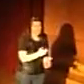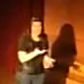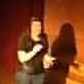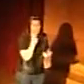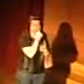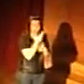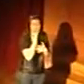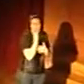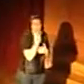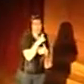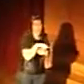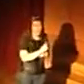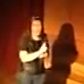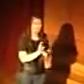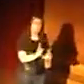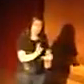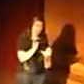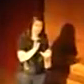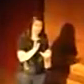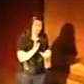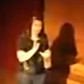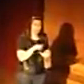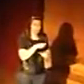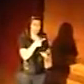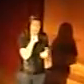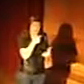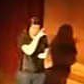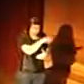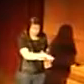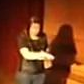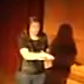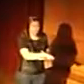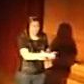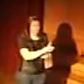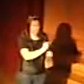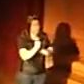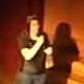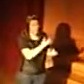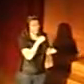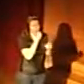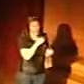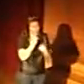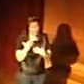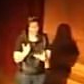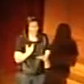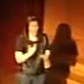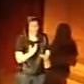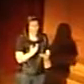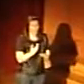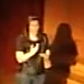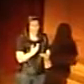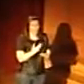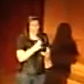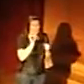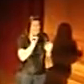dibujo tampoco pero realmente a él le debemos muchísima muchísima información de primera mano de las del